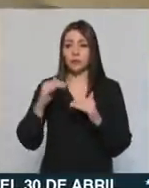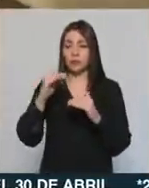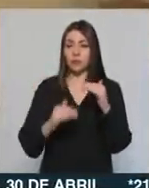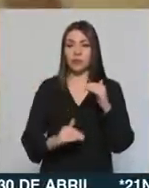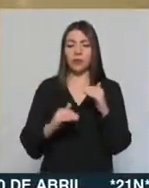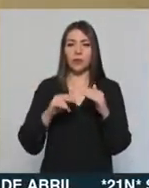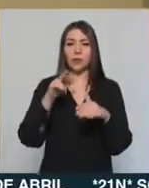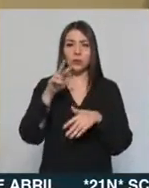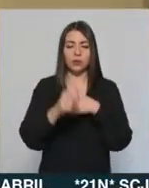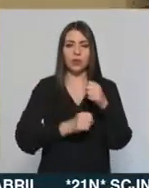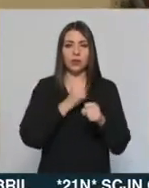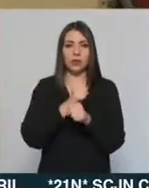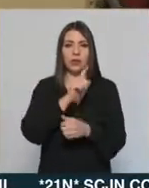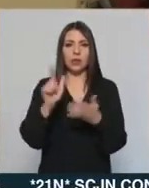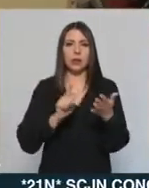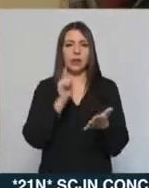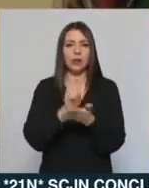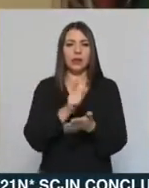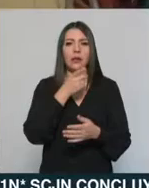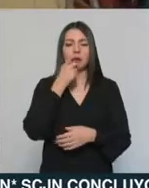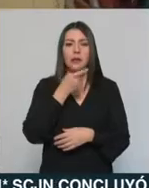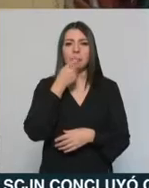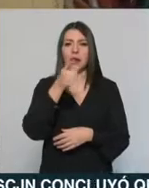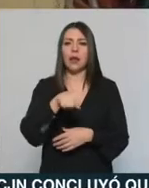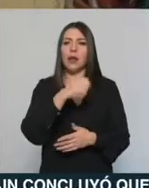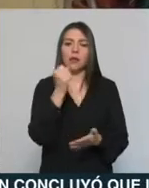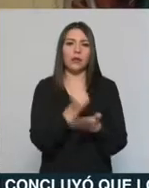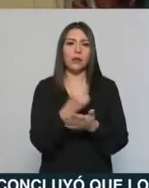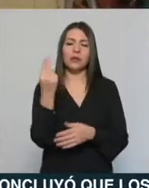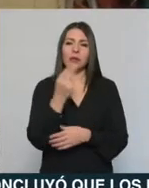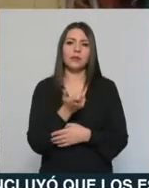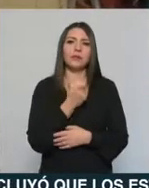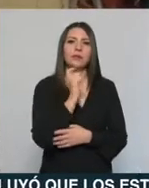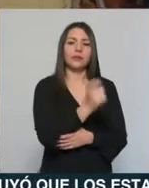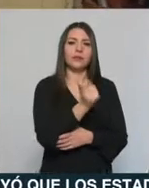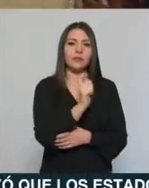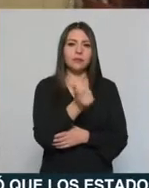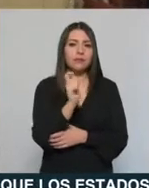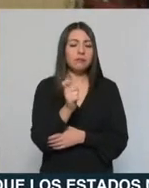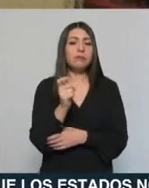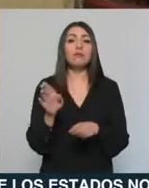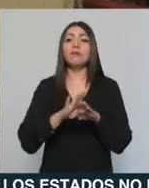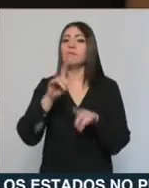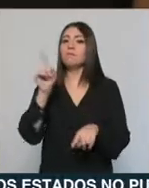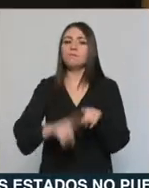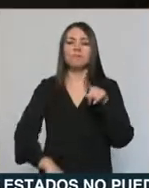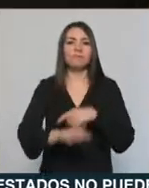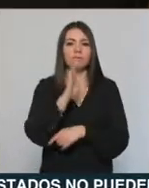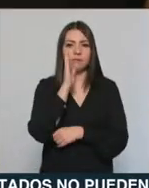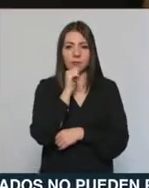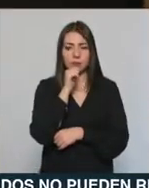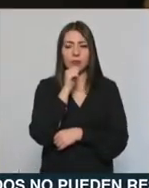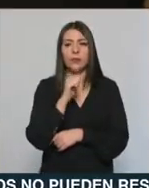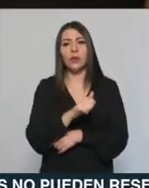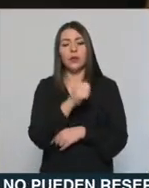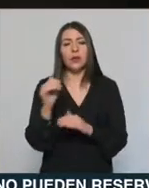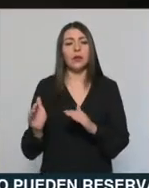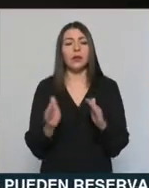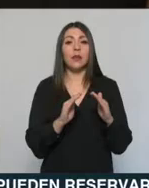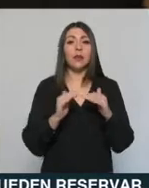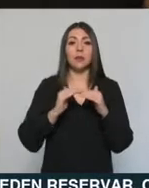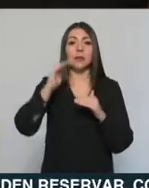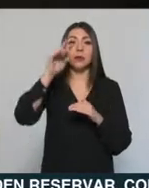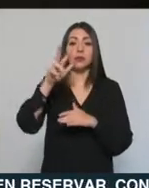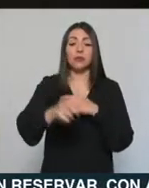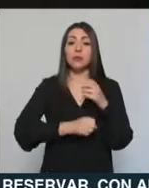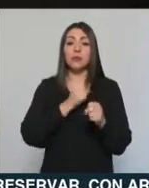la ley da una presunción de que tienen la necesidad de recibir alimentos, no hay forma de retirarla. En el caso de los mayores de edad, si